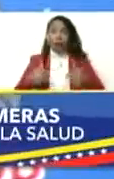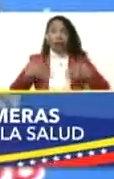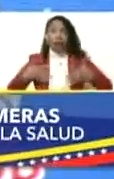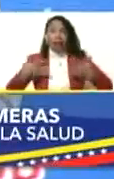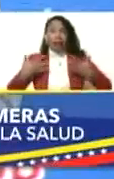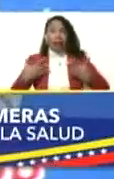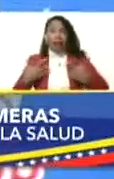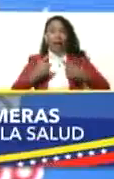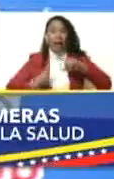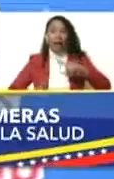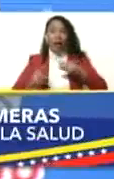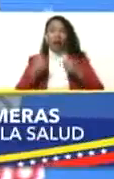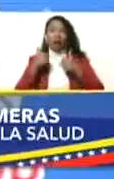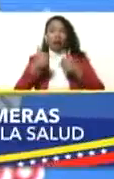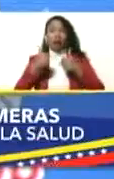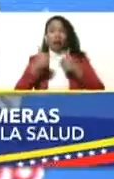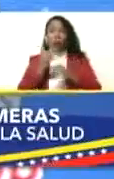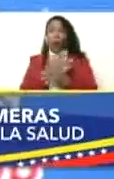Tremendo juego, de verdad.